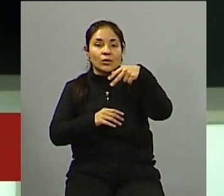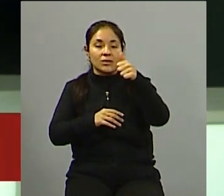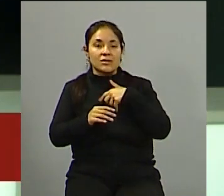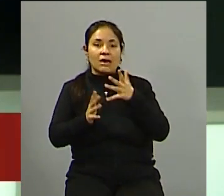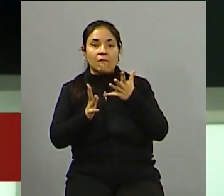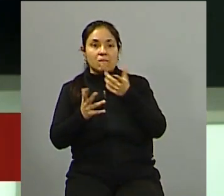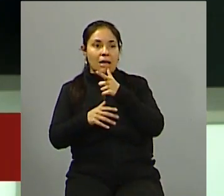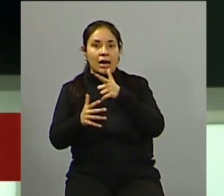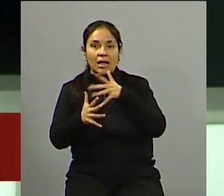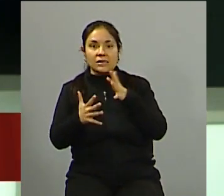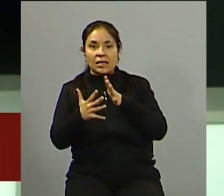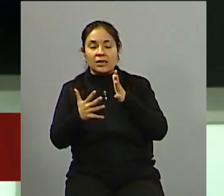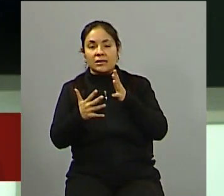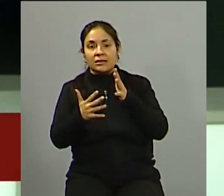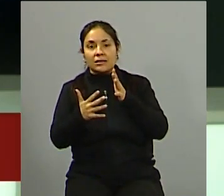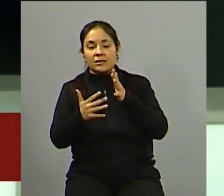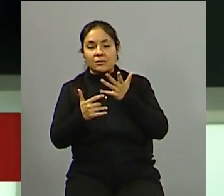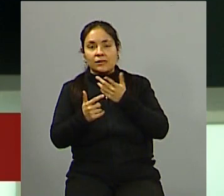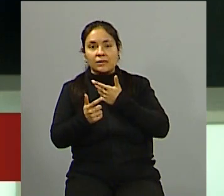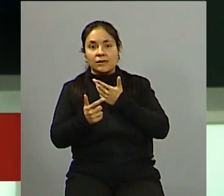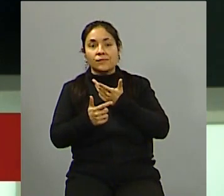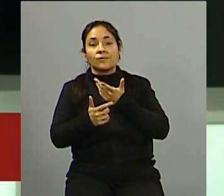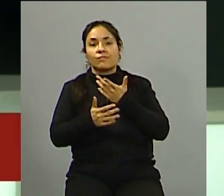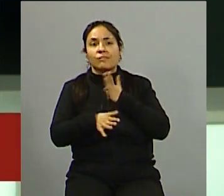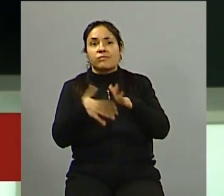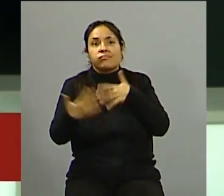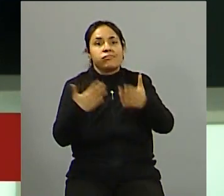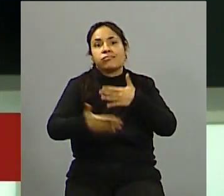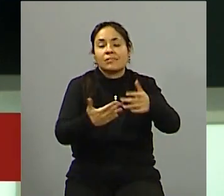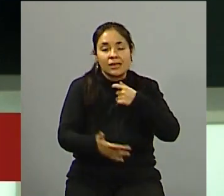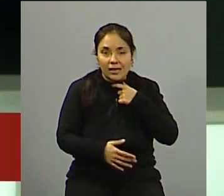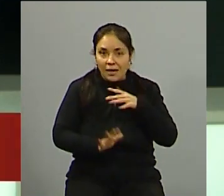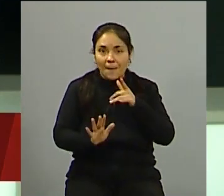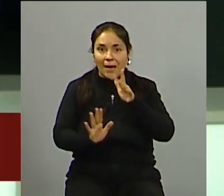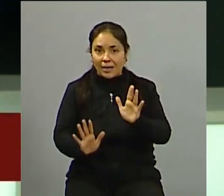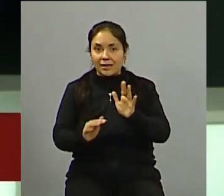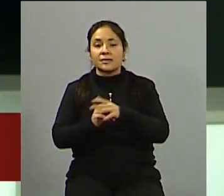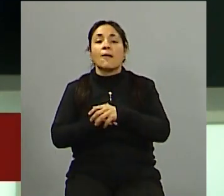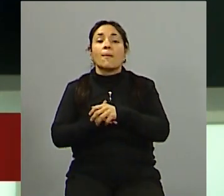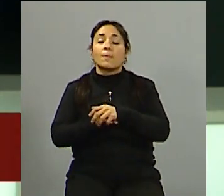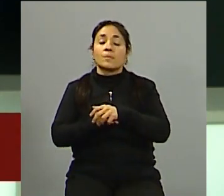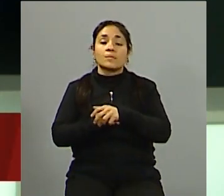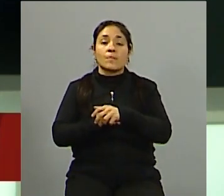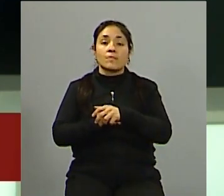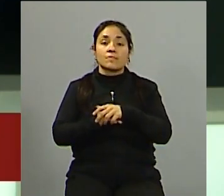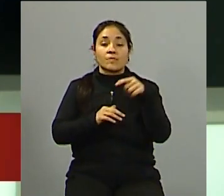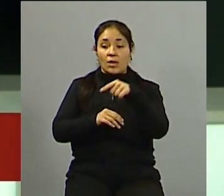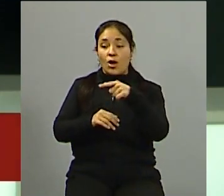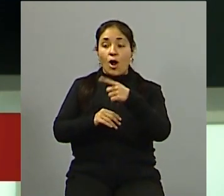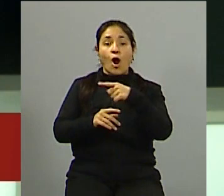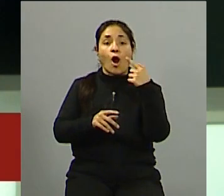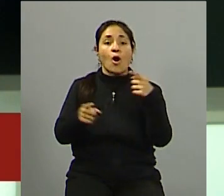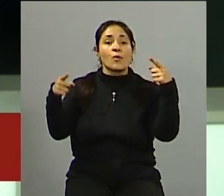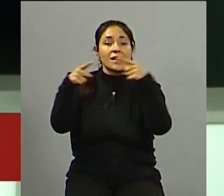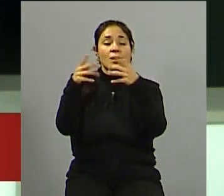realidad lo que están buscando a través de estas mayores categorías autonómicas y